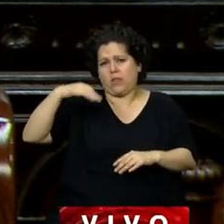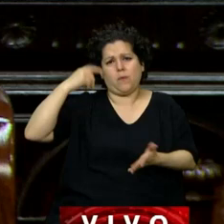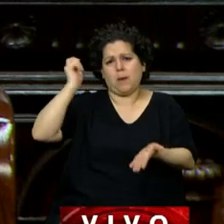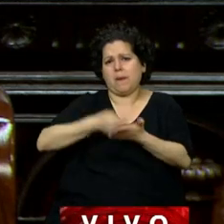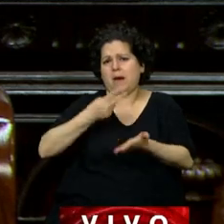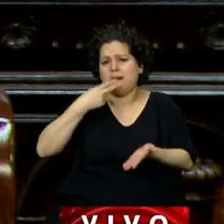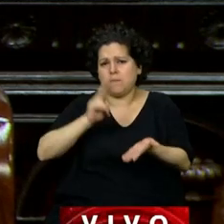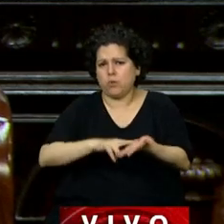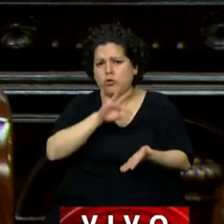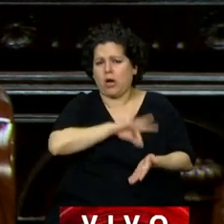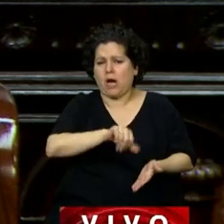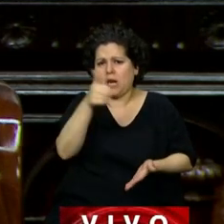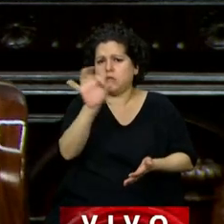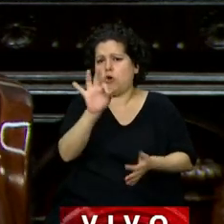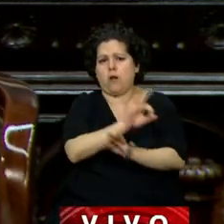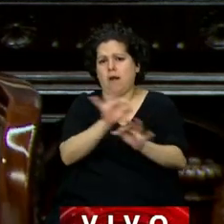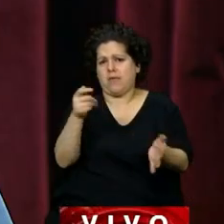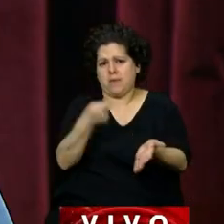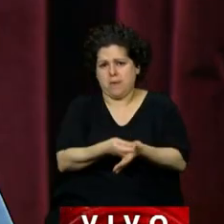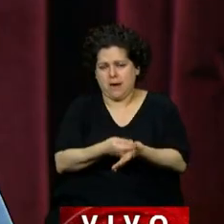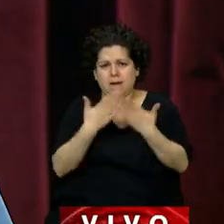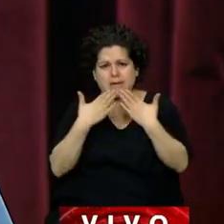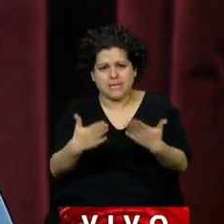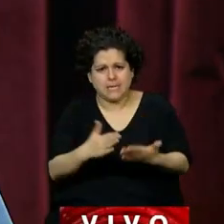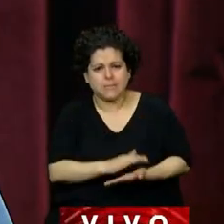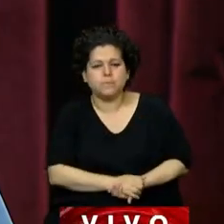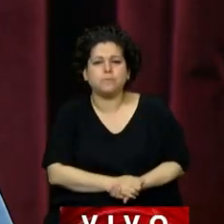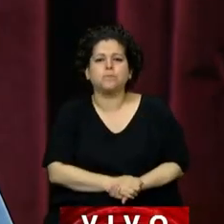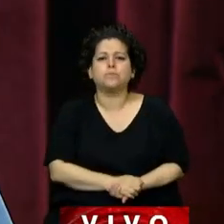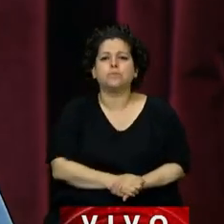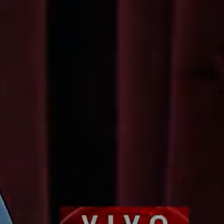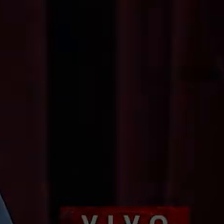o que no pague nadie. Gracias, señor presidente. Gracias, diputada Paponet.